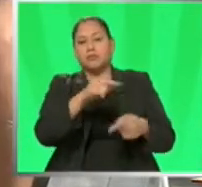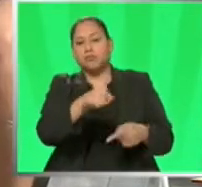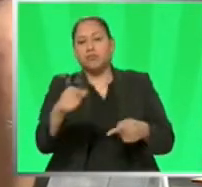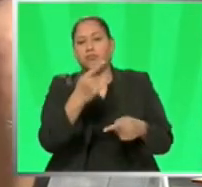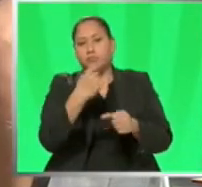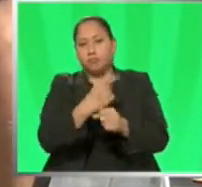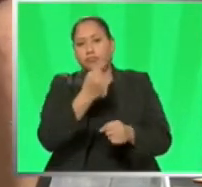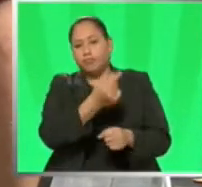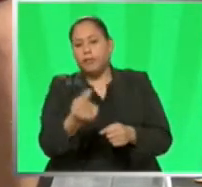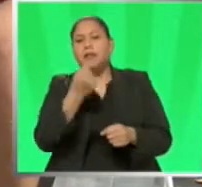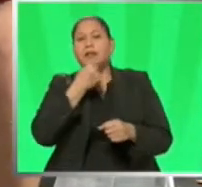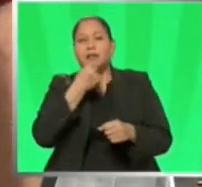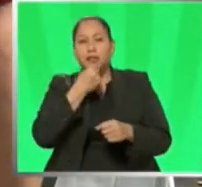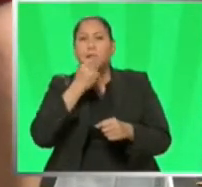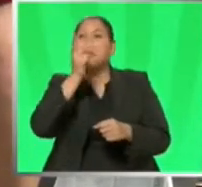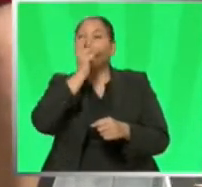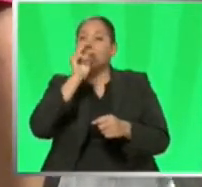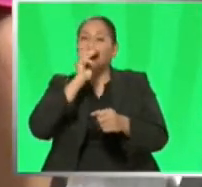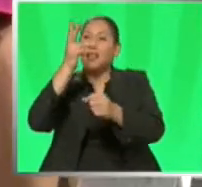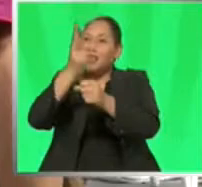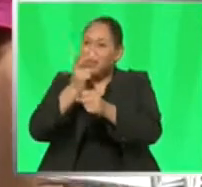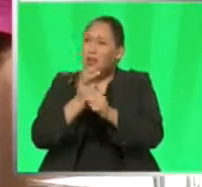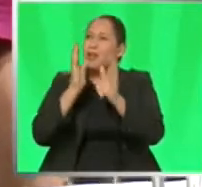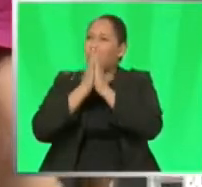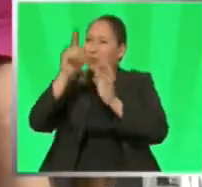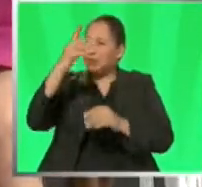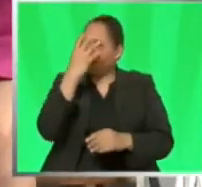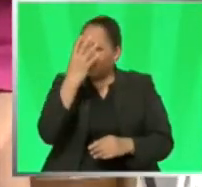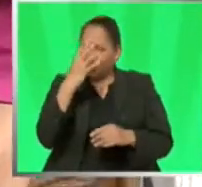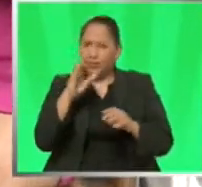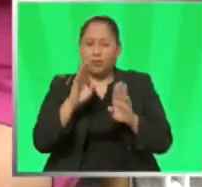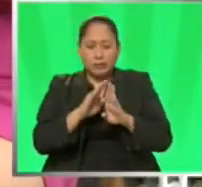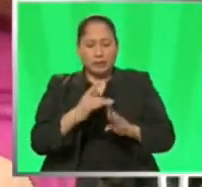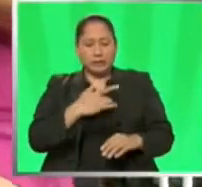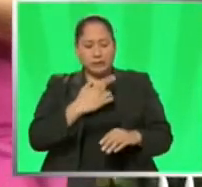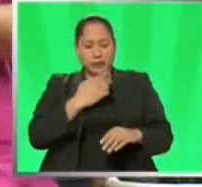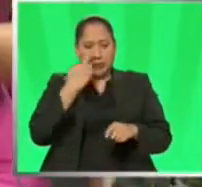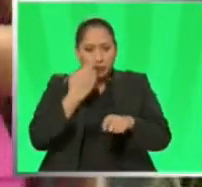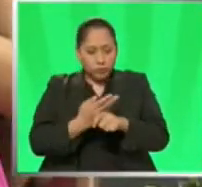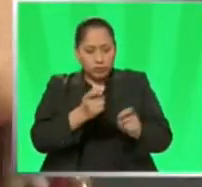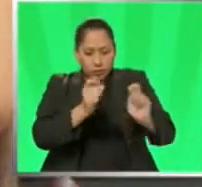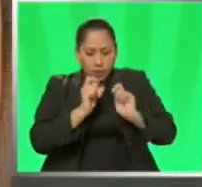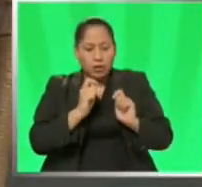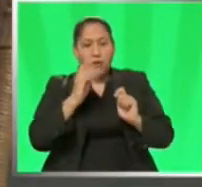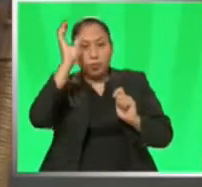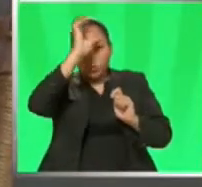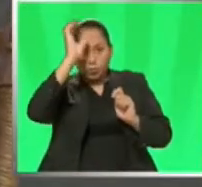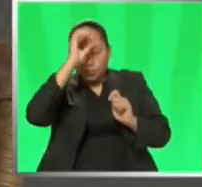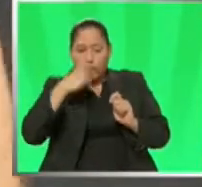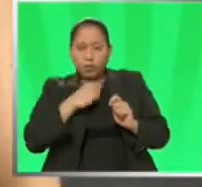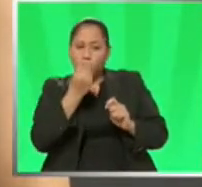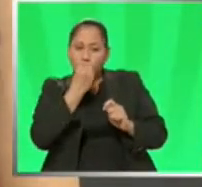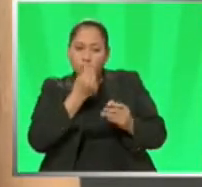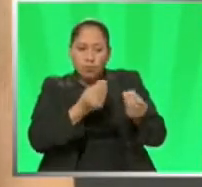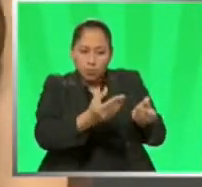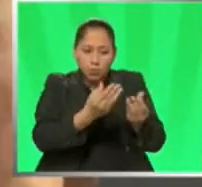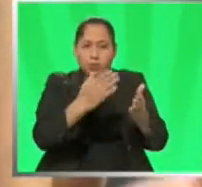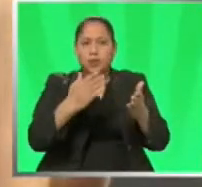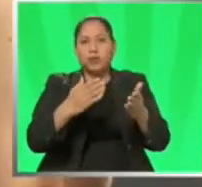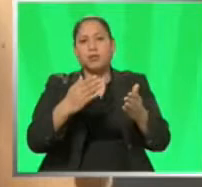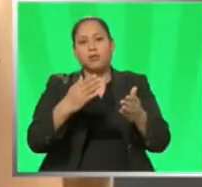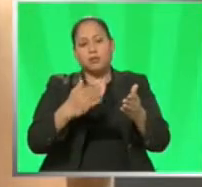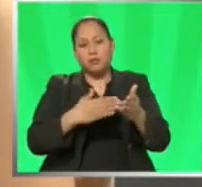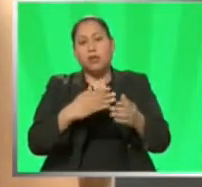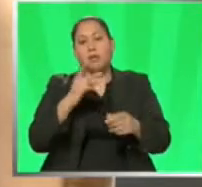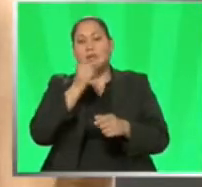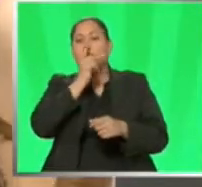claro, invitar a los padres a que tomen esta conciencia y cultura alimenticia, ¿no? Porque los papás